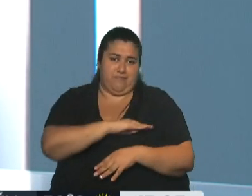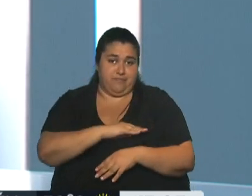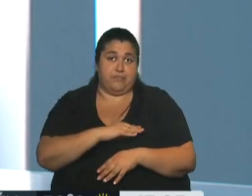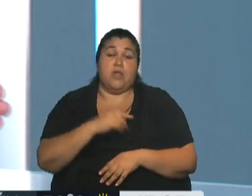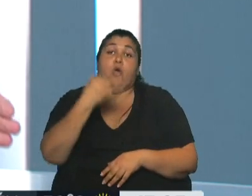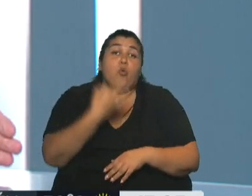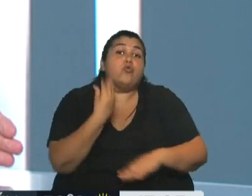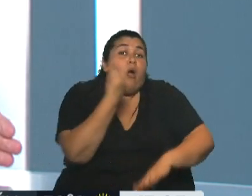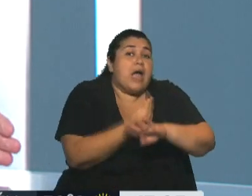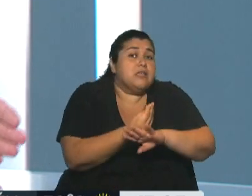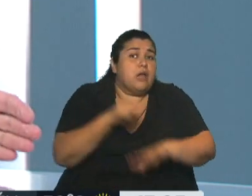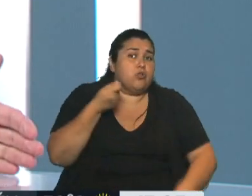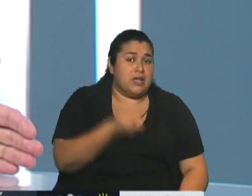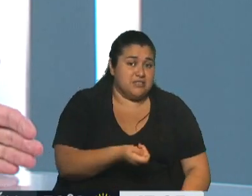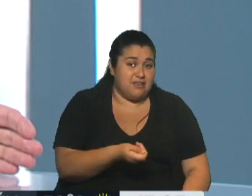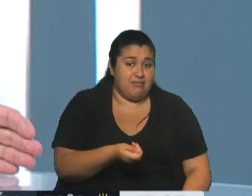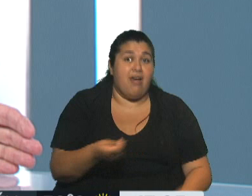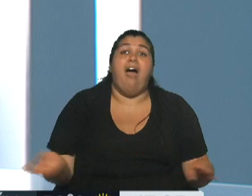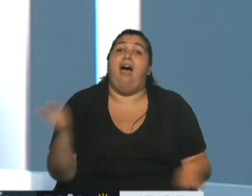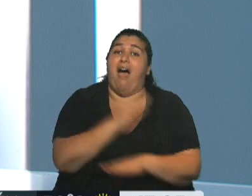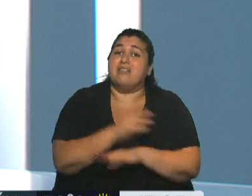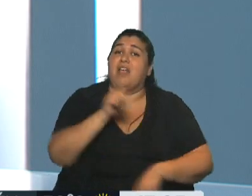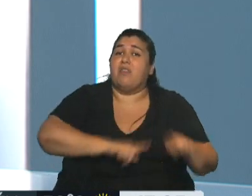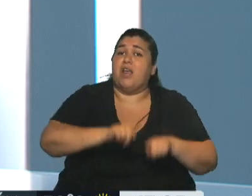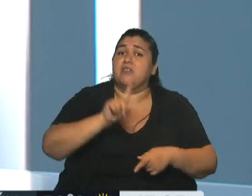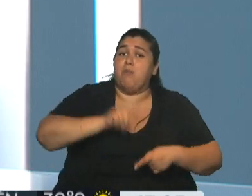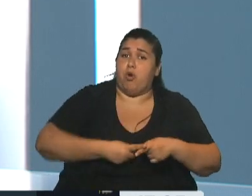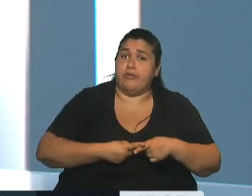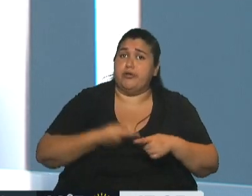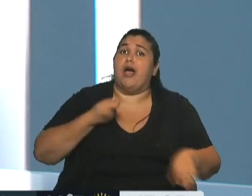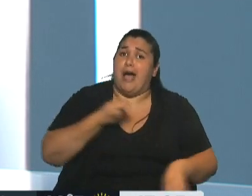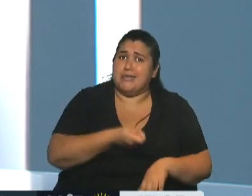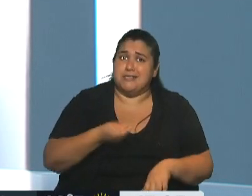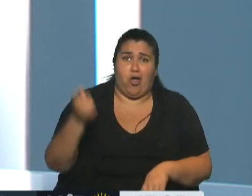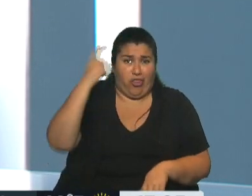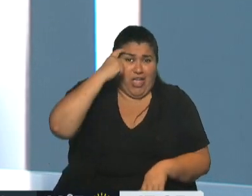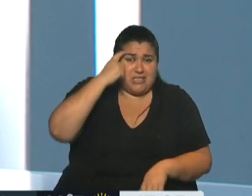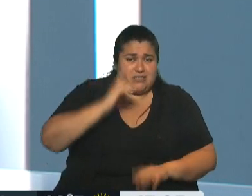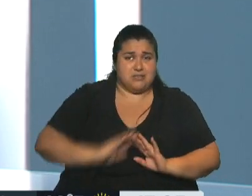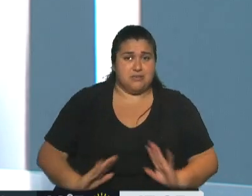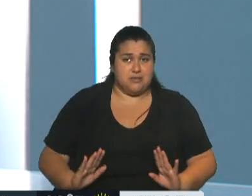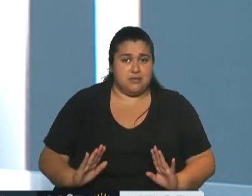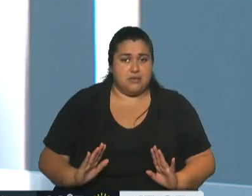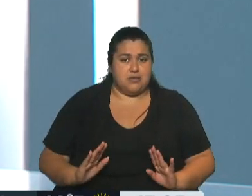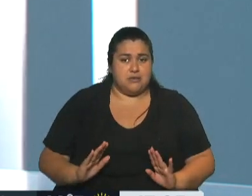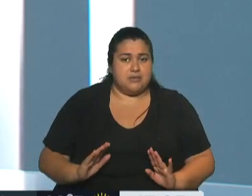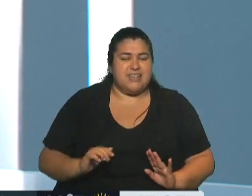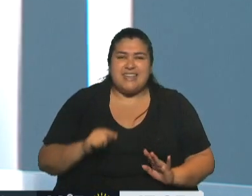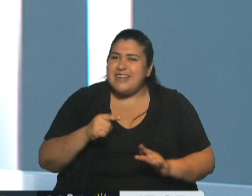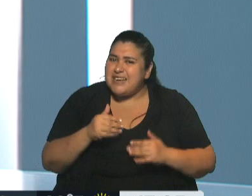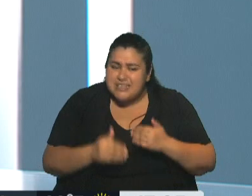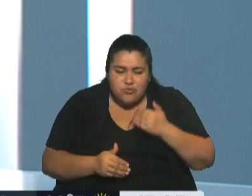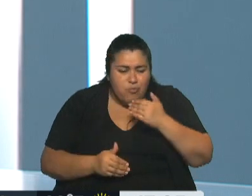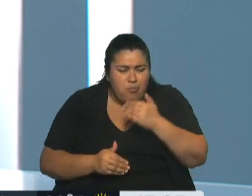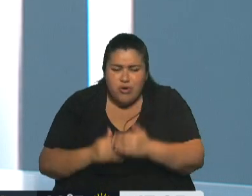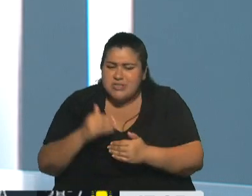hay que olvidarse que antes habían matado a 10 dirigentes políticos, entre ellos el alcalde de Manta. Quiere decir que este proceso es muy